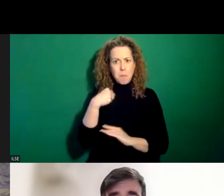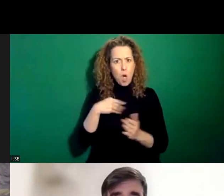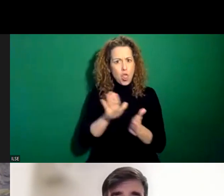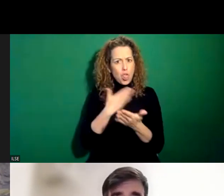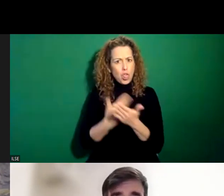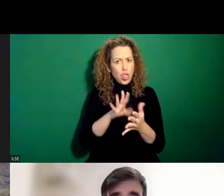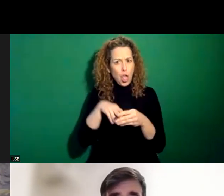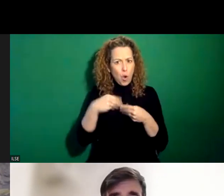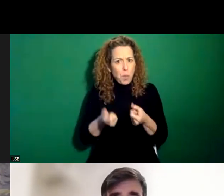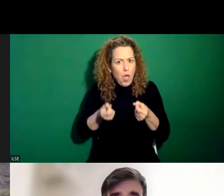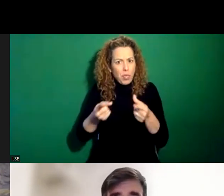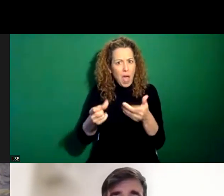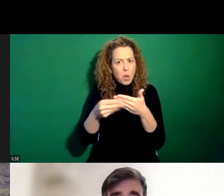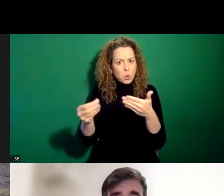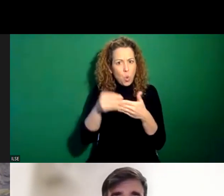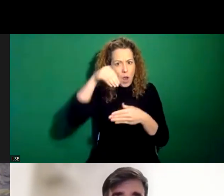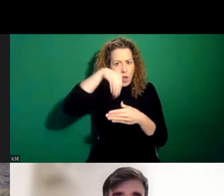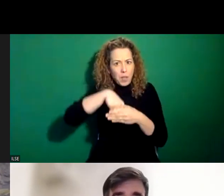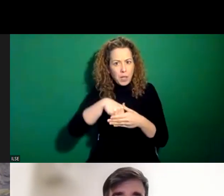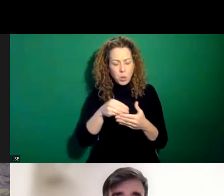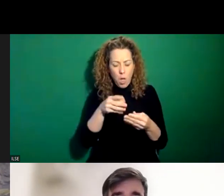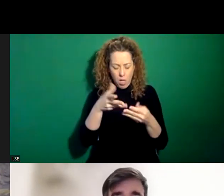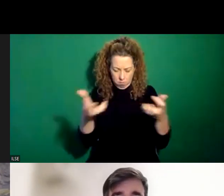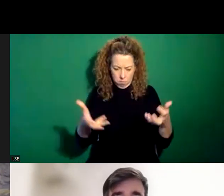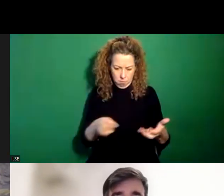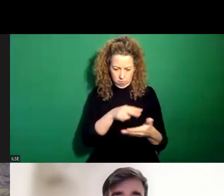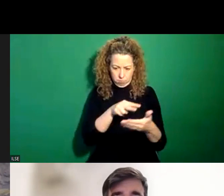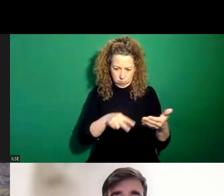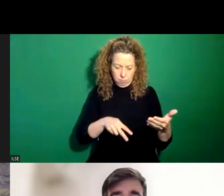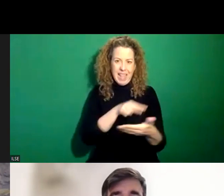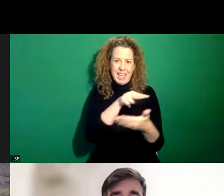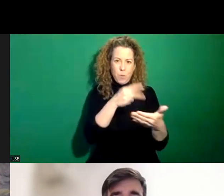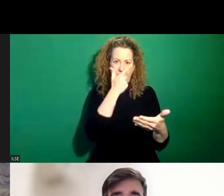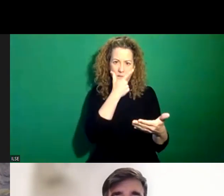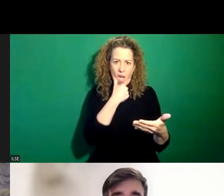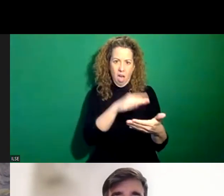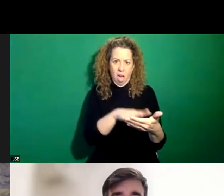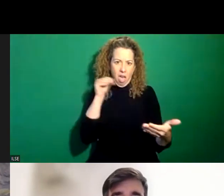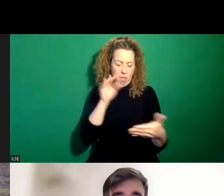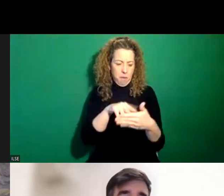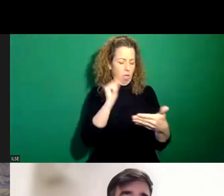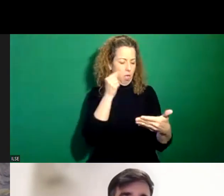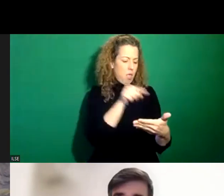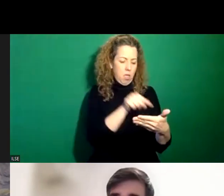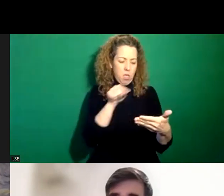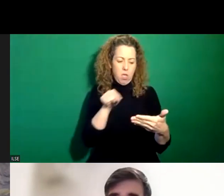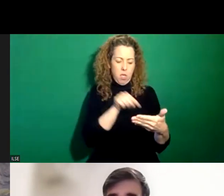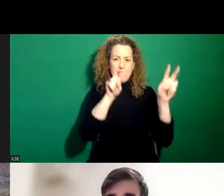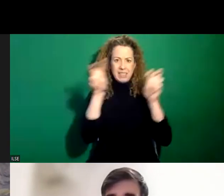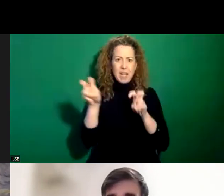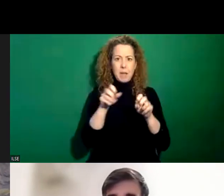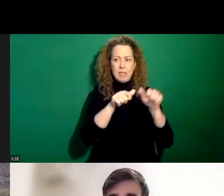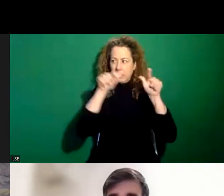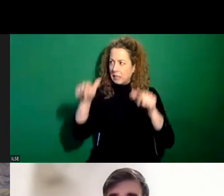que se le facilitan al usuario dentro de la residencia, que sean documentos en lectura fácil, que puedan identificar fácilmente las